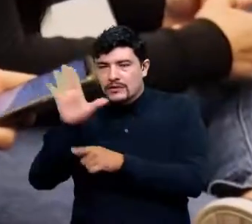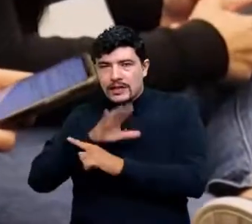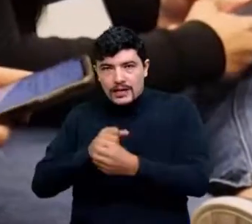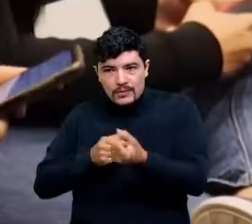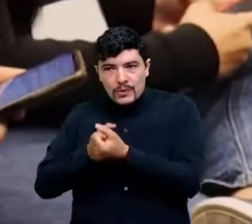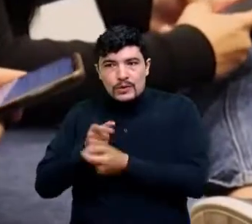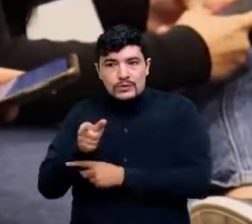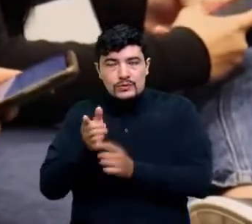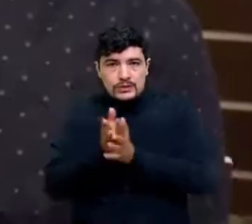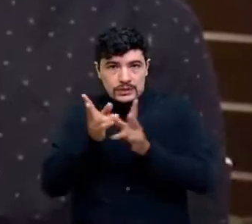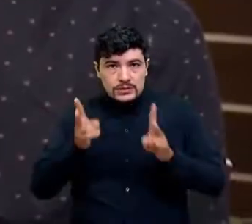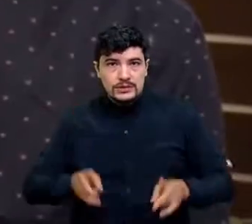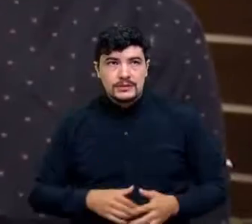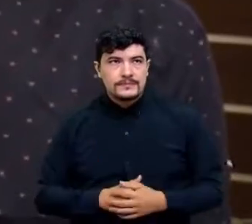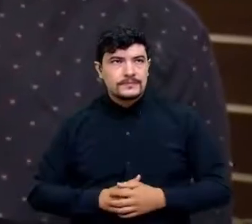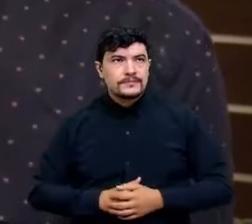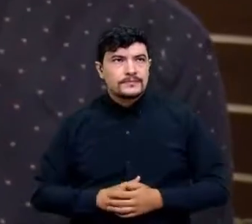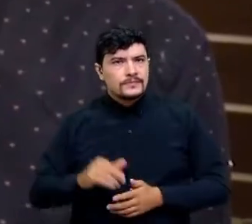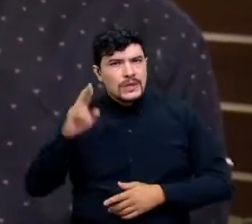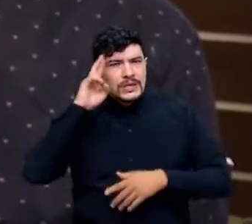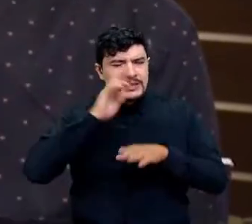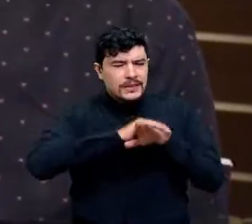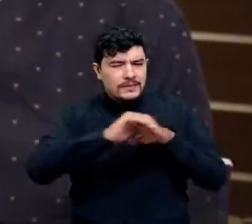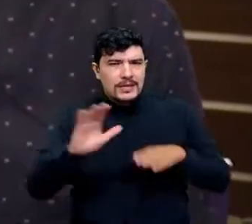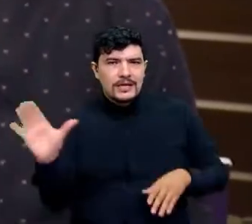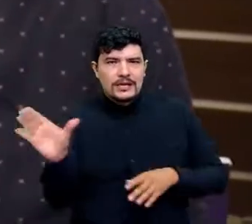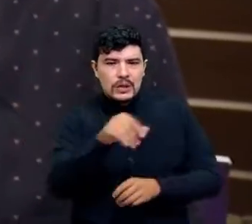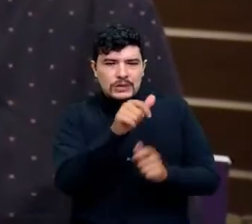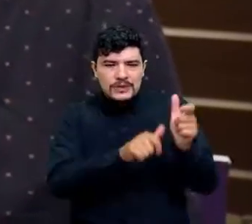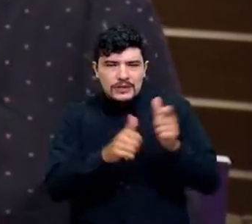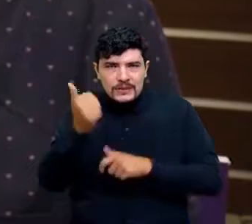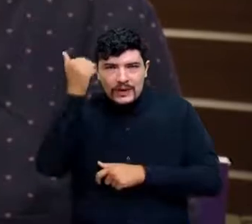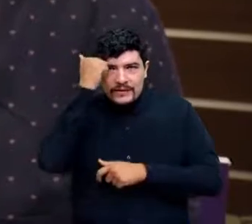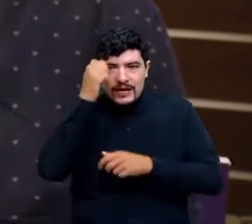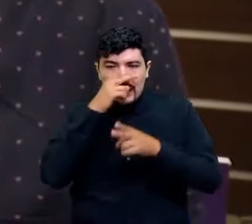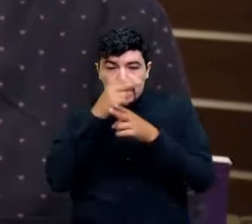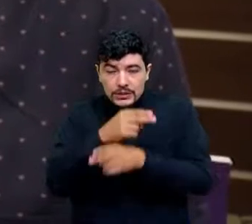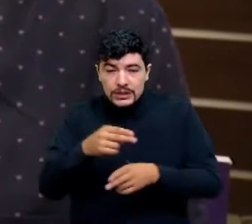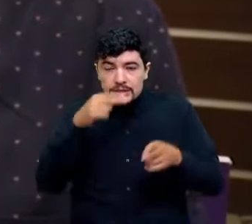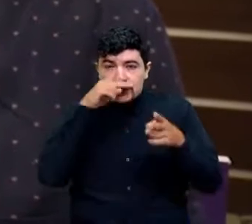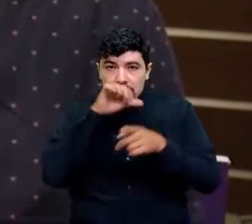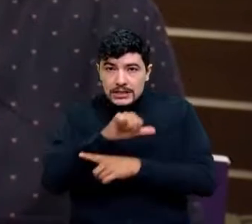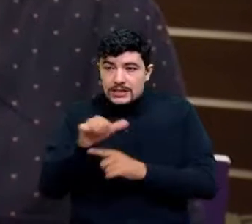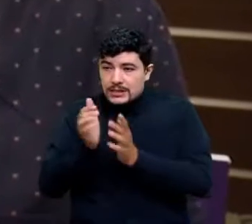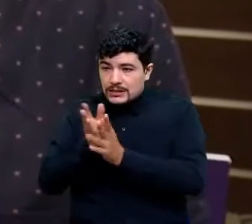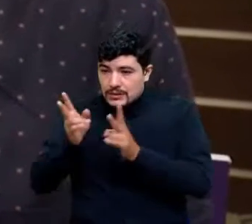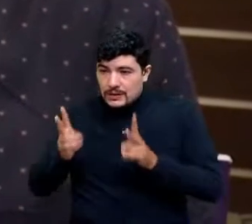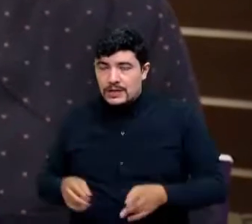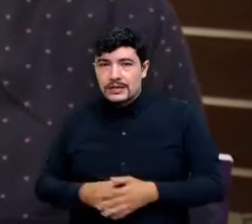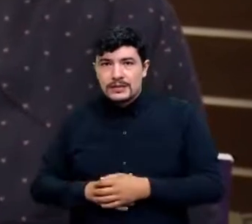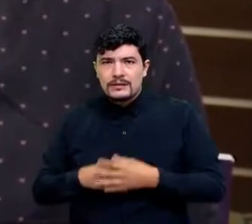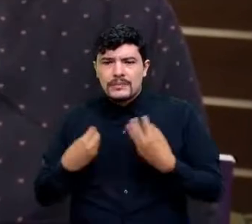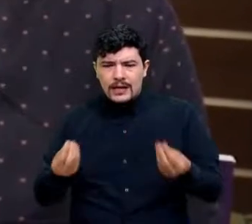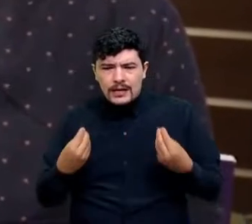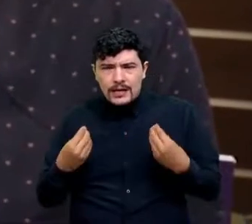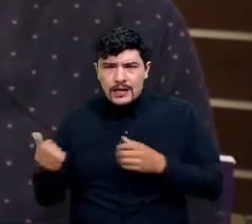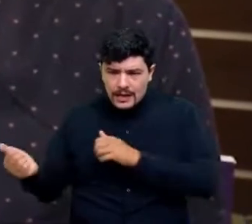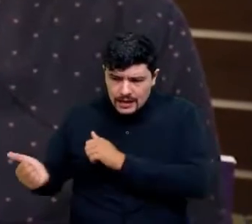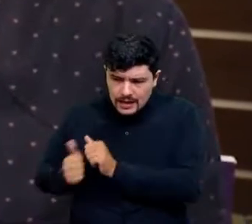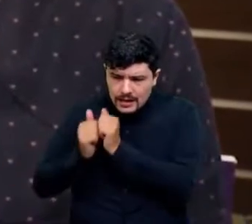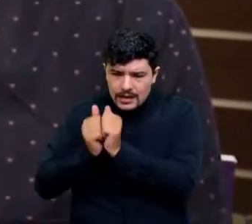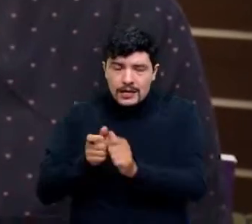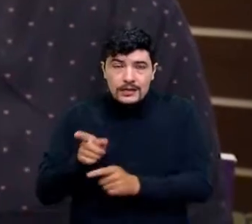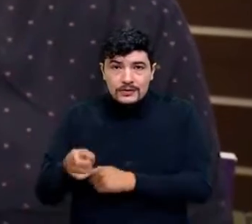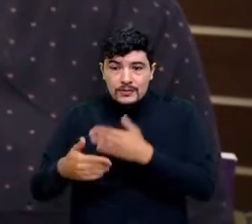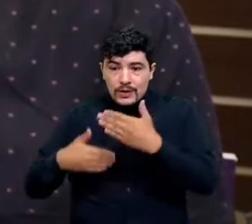comunidad educativa invitar a todos los profesores a los niños a los niños a nuestros estudiantes para que acompañados con sus